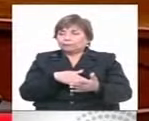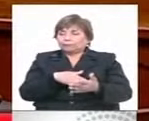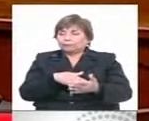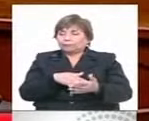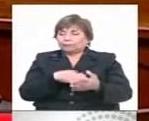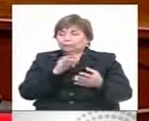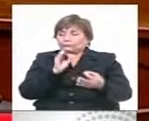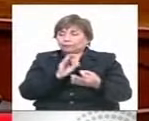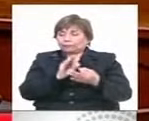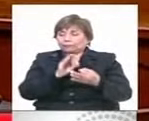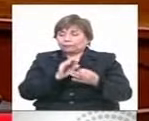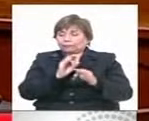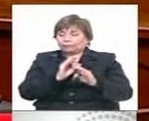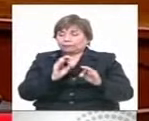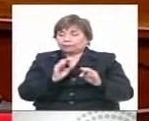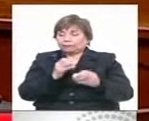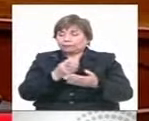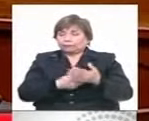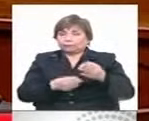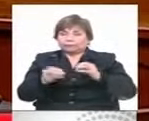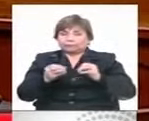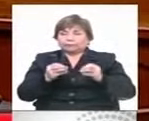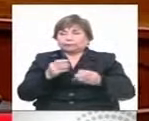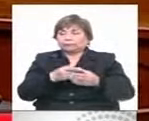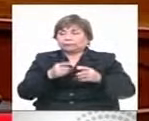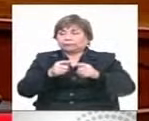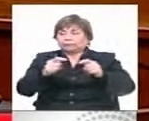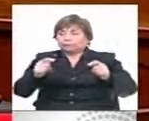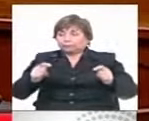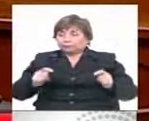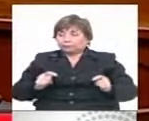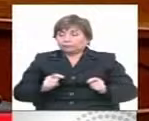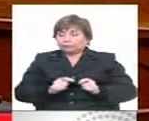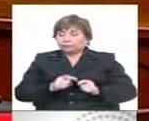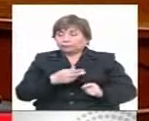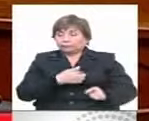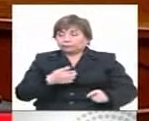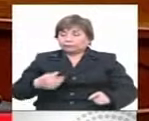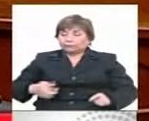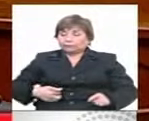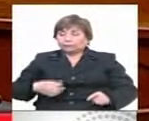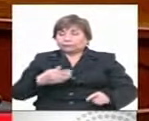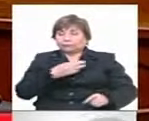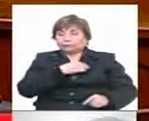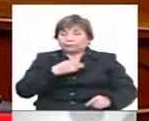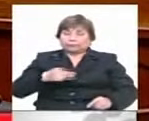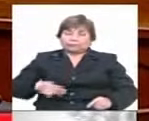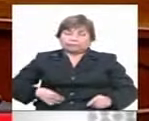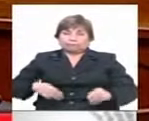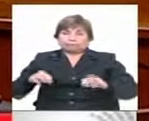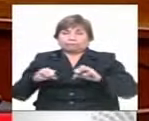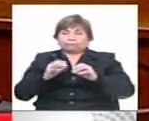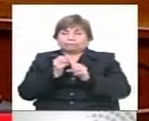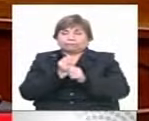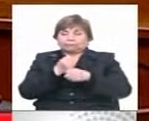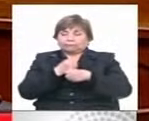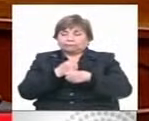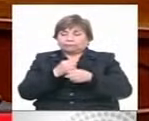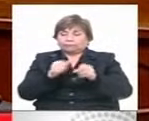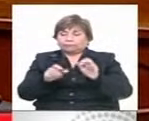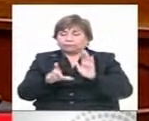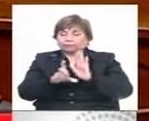efectiva sin una verdadera gestión del territorio. La Presidencia del Consejo de Ministros viene elaborando el proyecto de ley